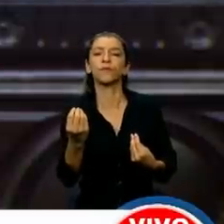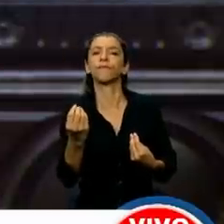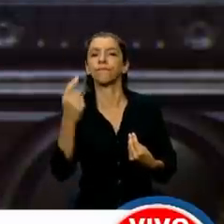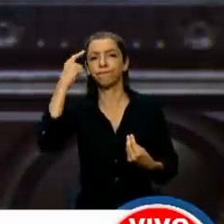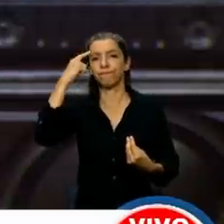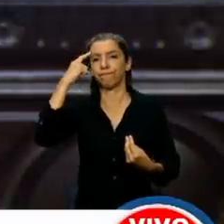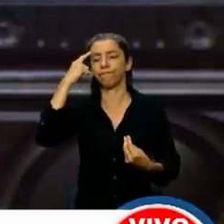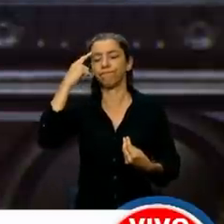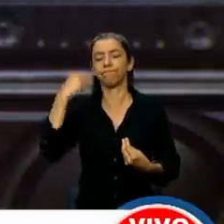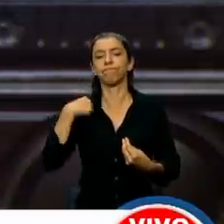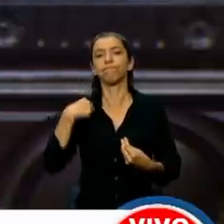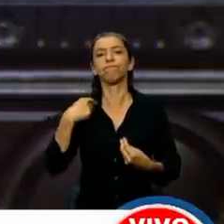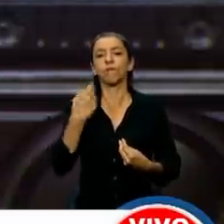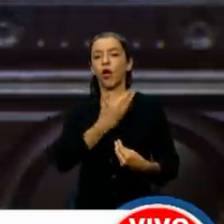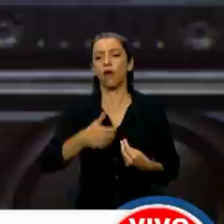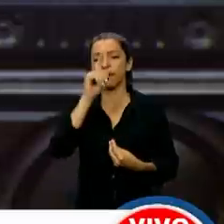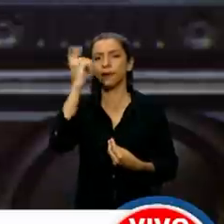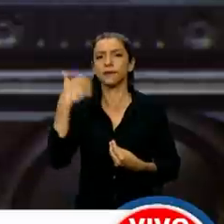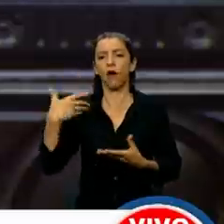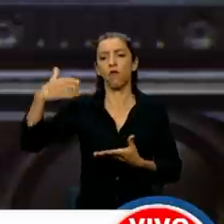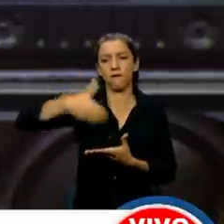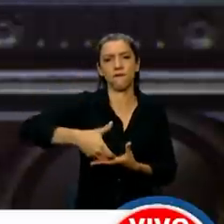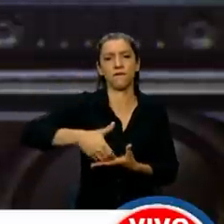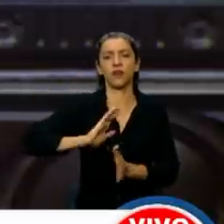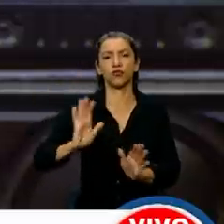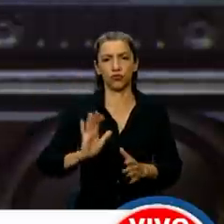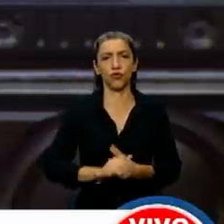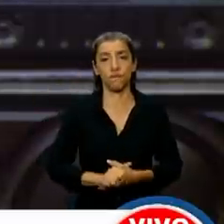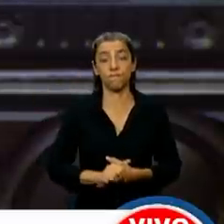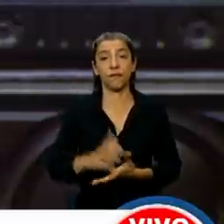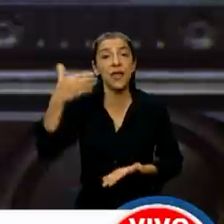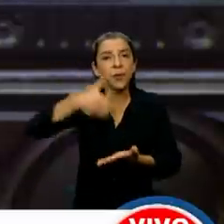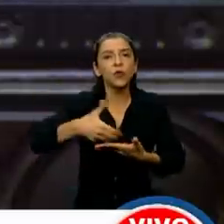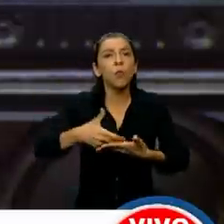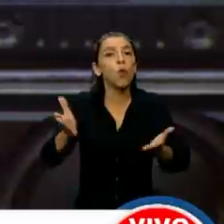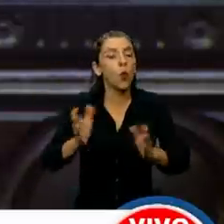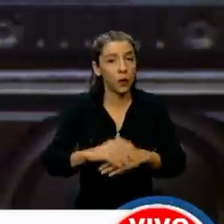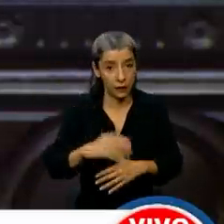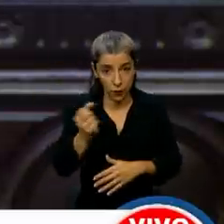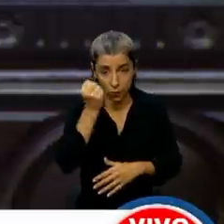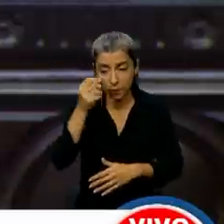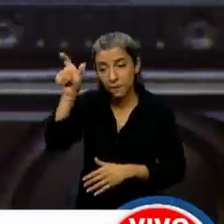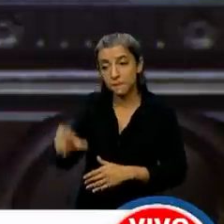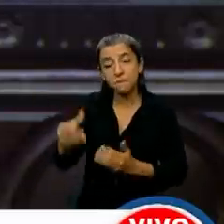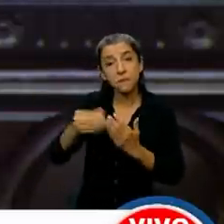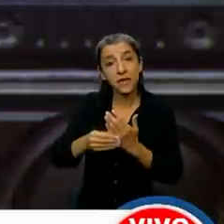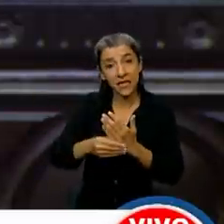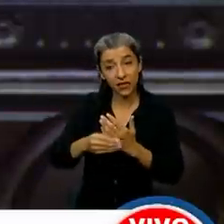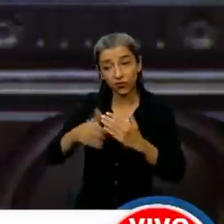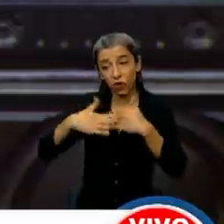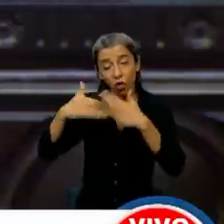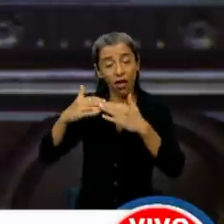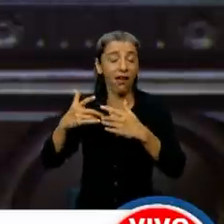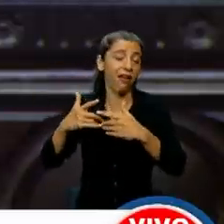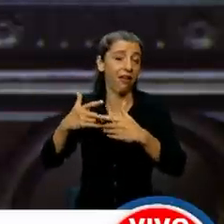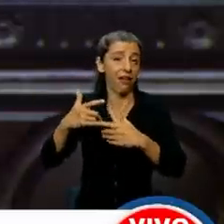pública porque cuando vino el ministro el de obra pública a la comisión la verdad